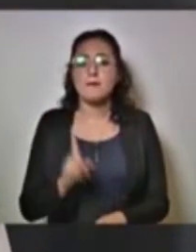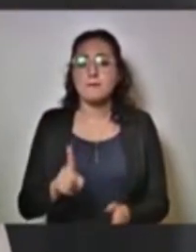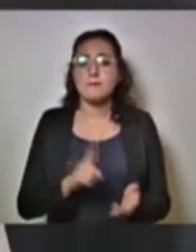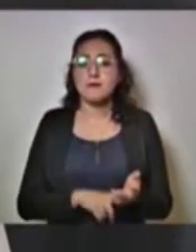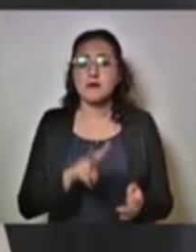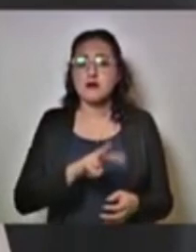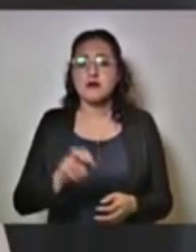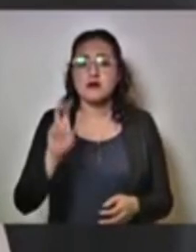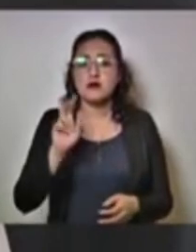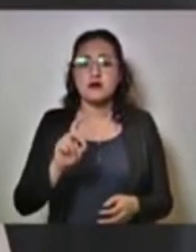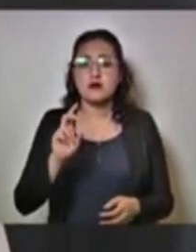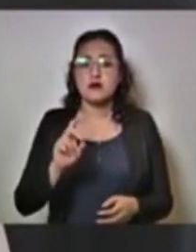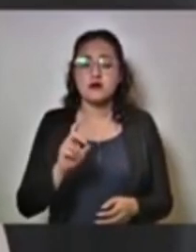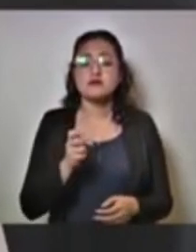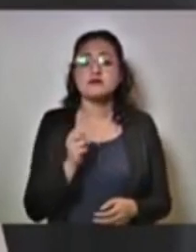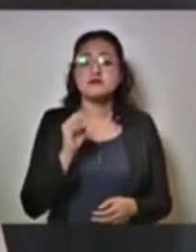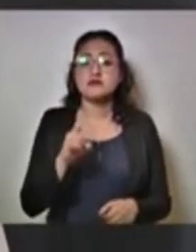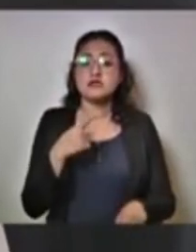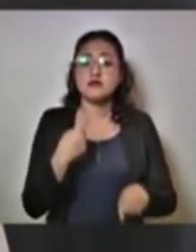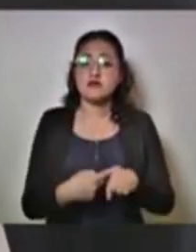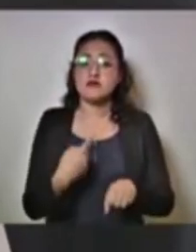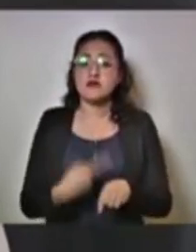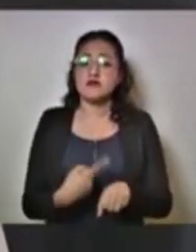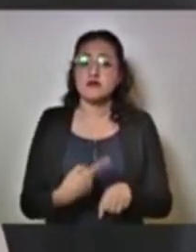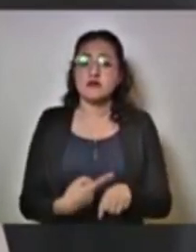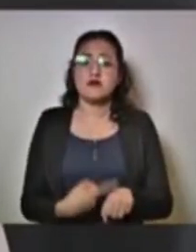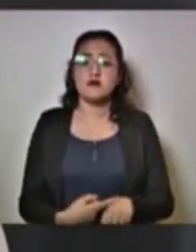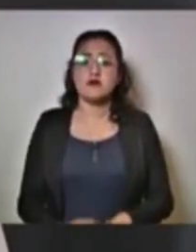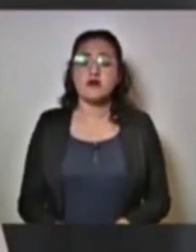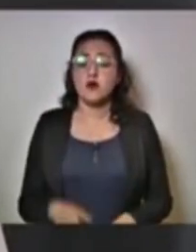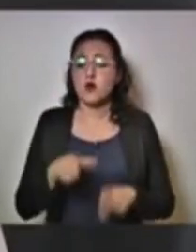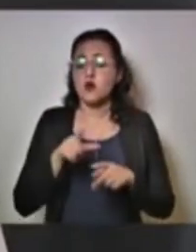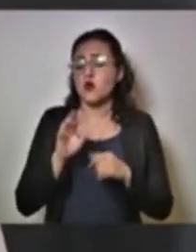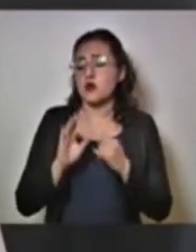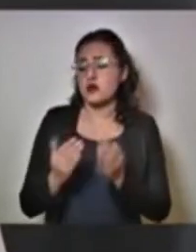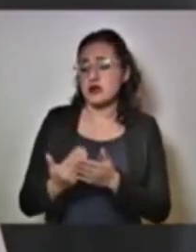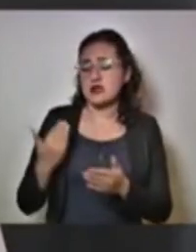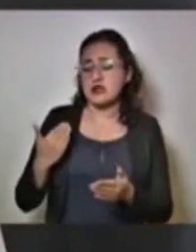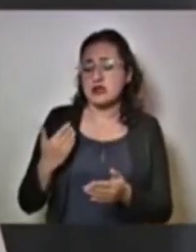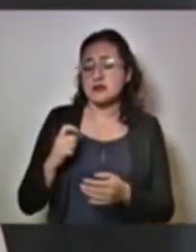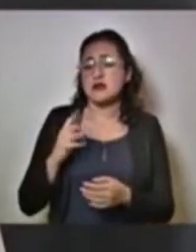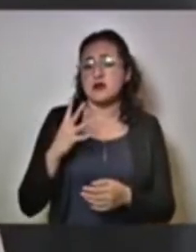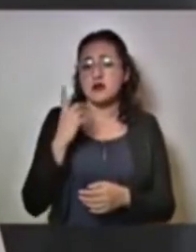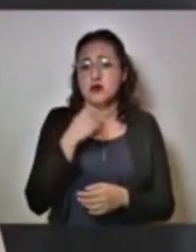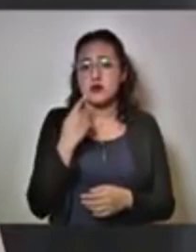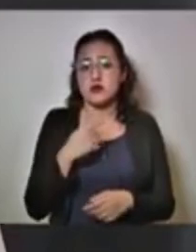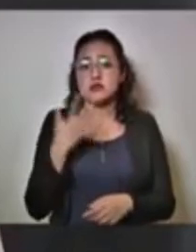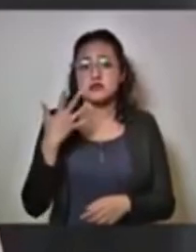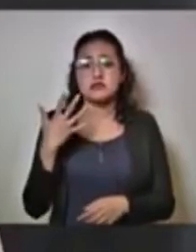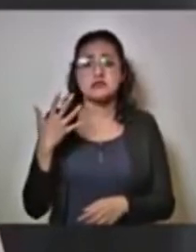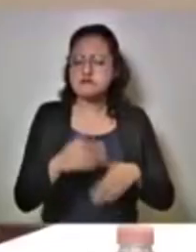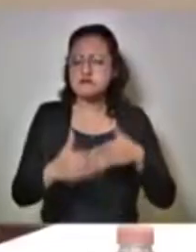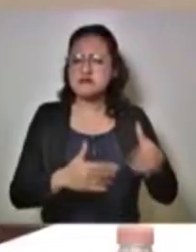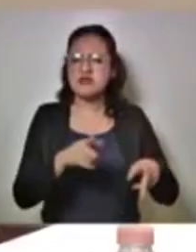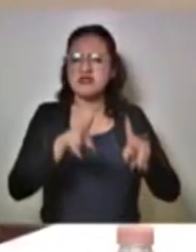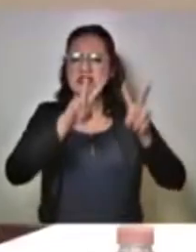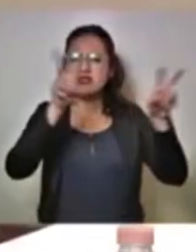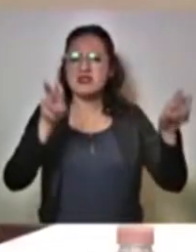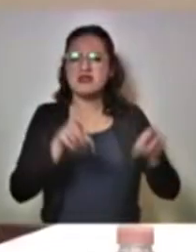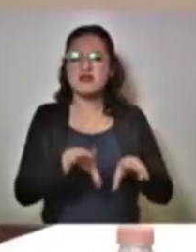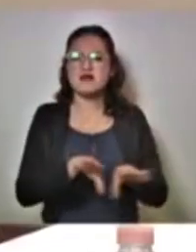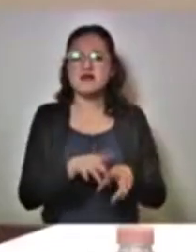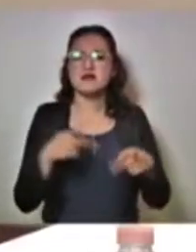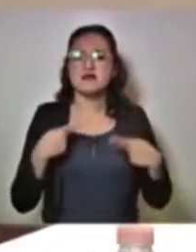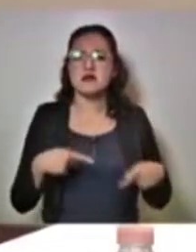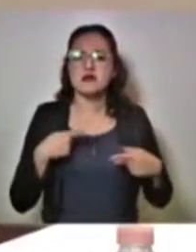1230 son positivas en tanto que 99 están en proceso además la cifra de muertes llegó a 274 por su